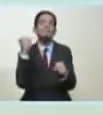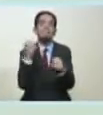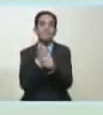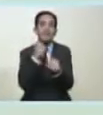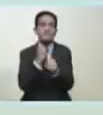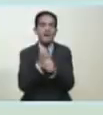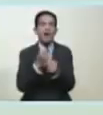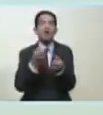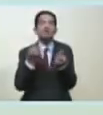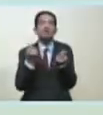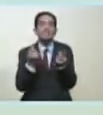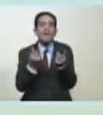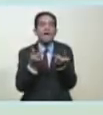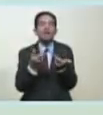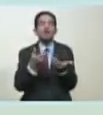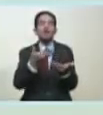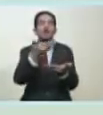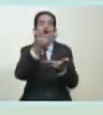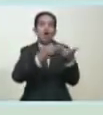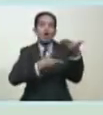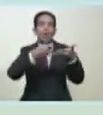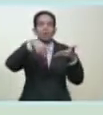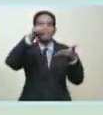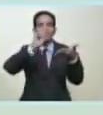los salarios, los contratos que están tan afectados.